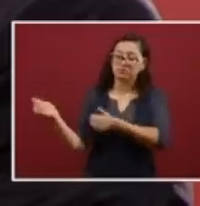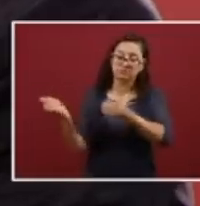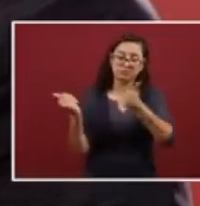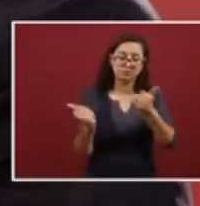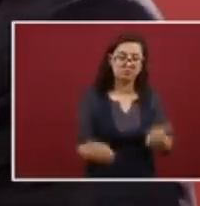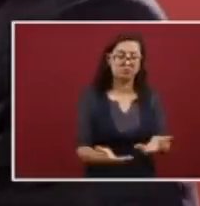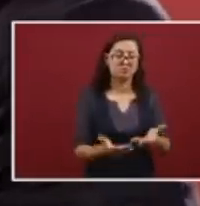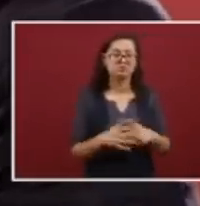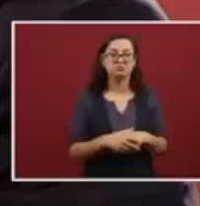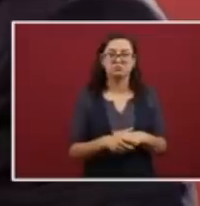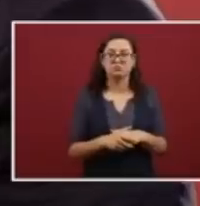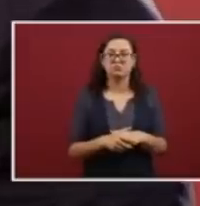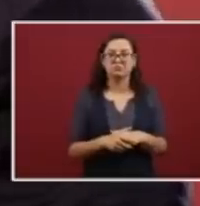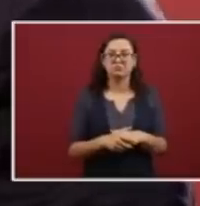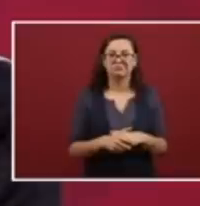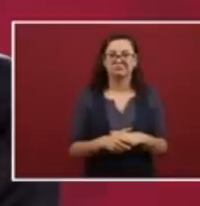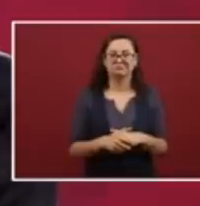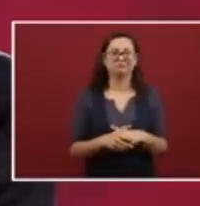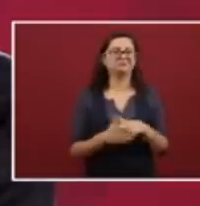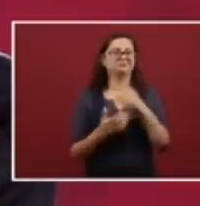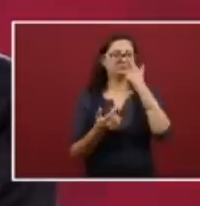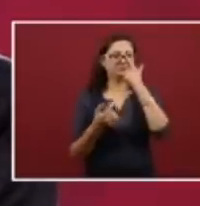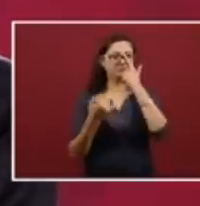no están ellos